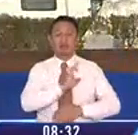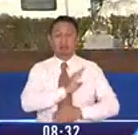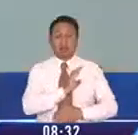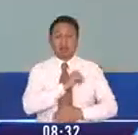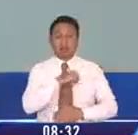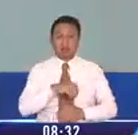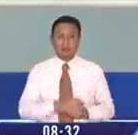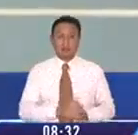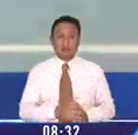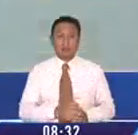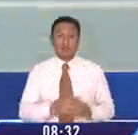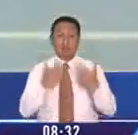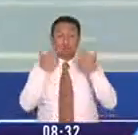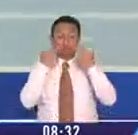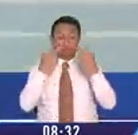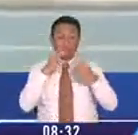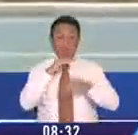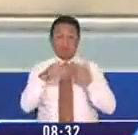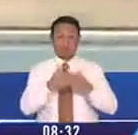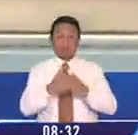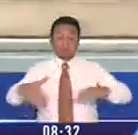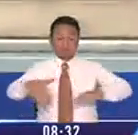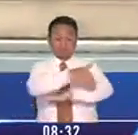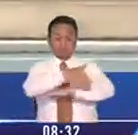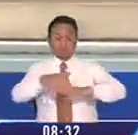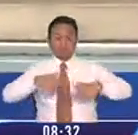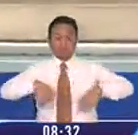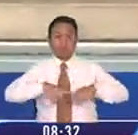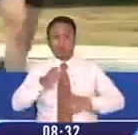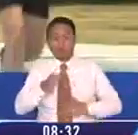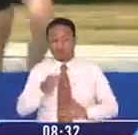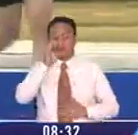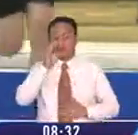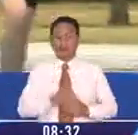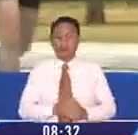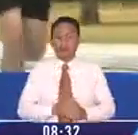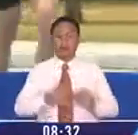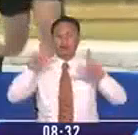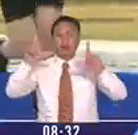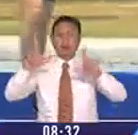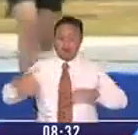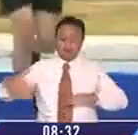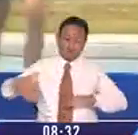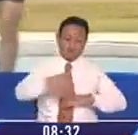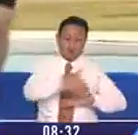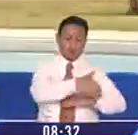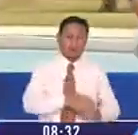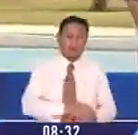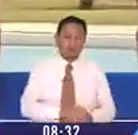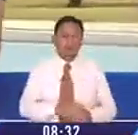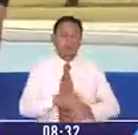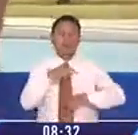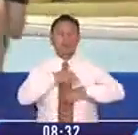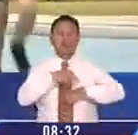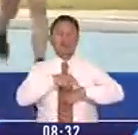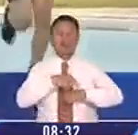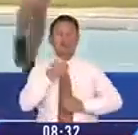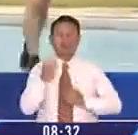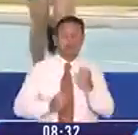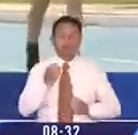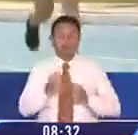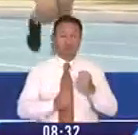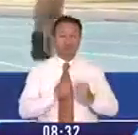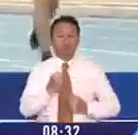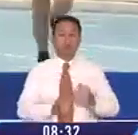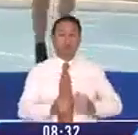carrera. Supervisará el vallado de las rutas, los puntos de hidratación, la señalización de la ruta y medición electrónica del tiempo recorrido de